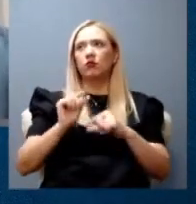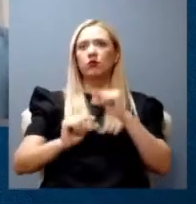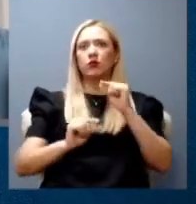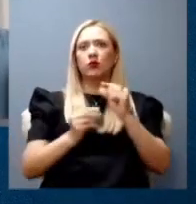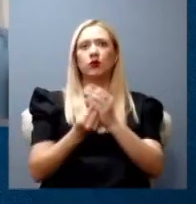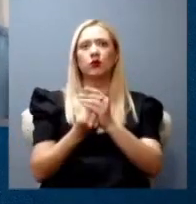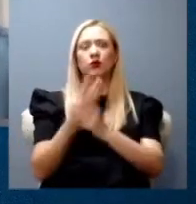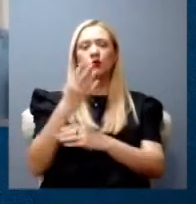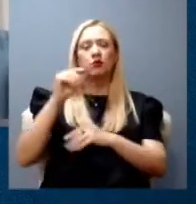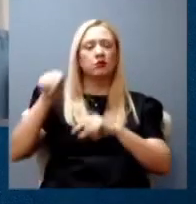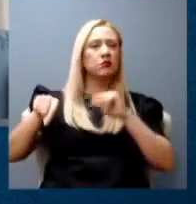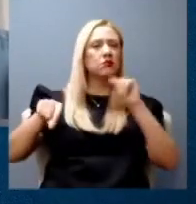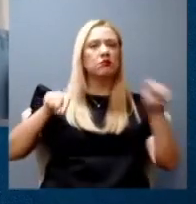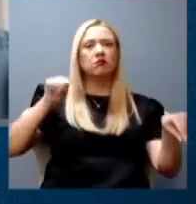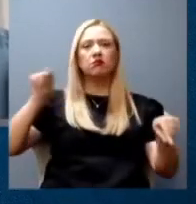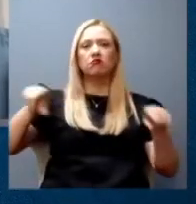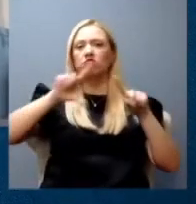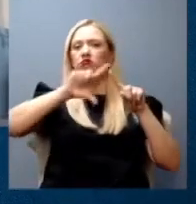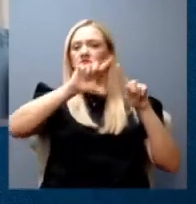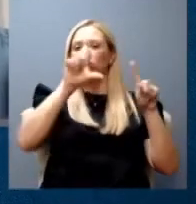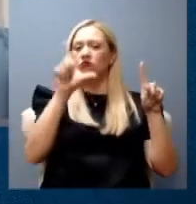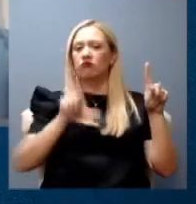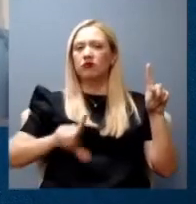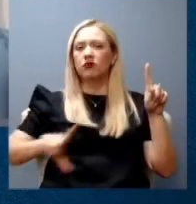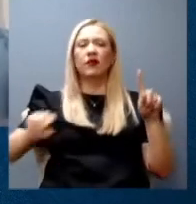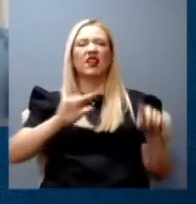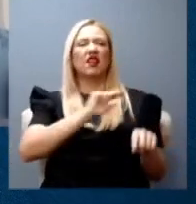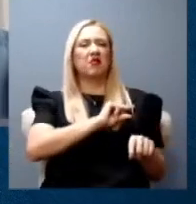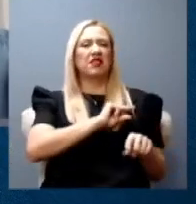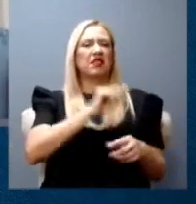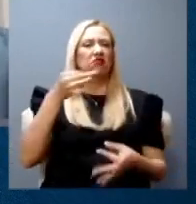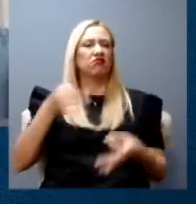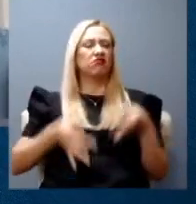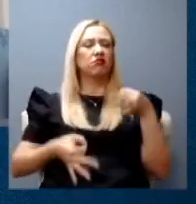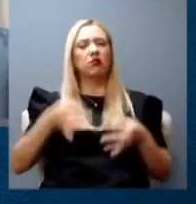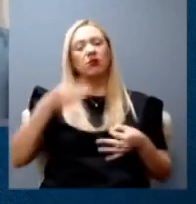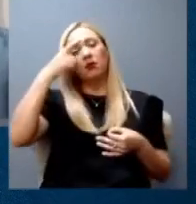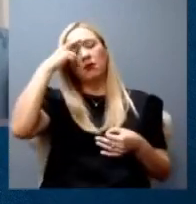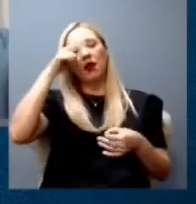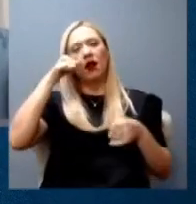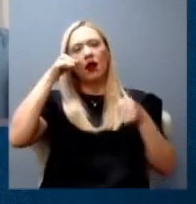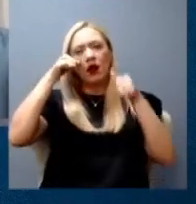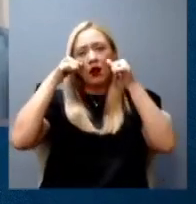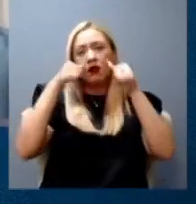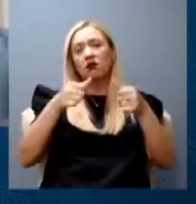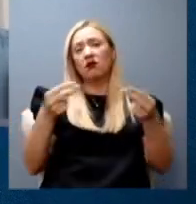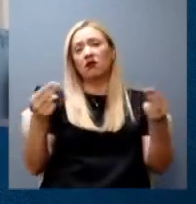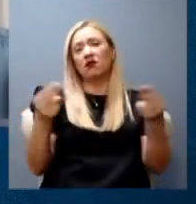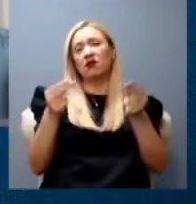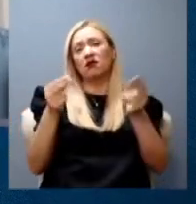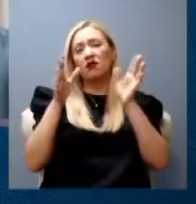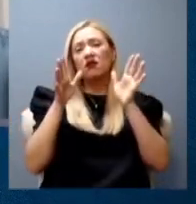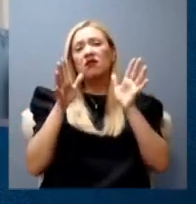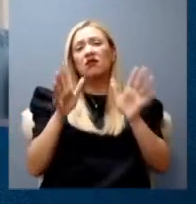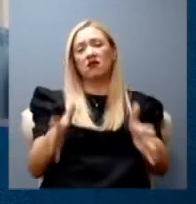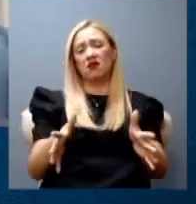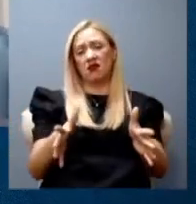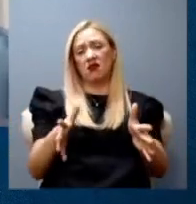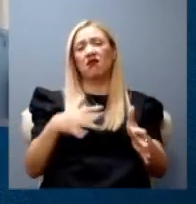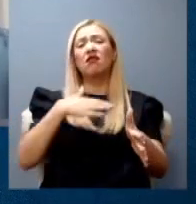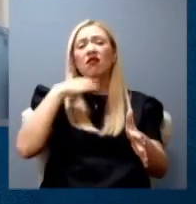en las jurisdicciones nacionales para hacer frente a esa necesidad de cerrar la brecha de